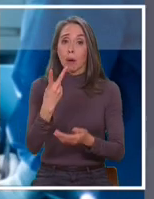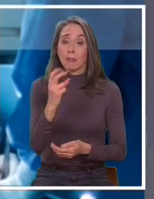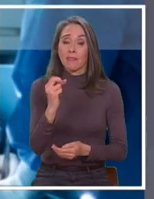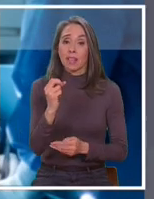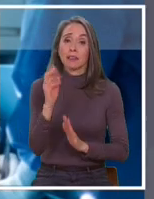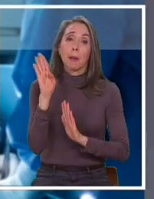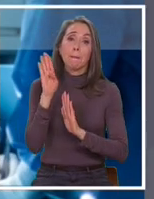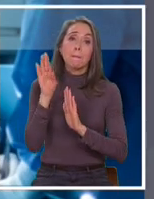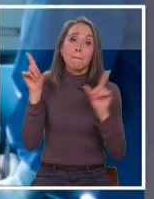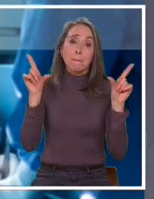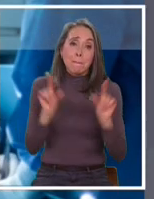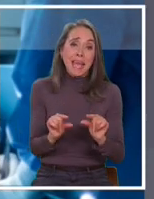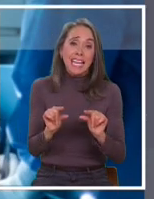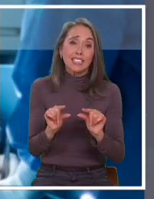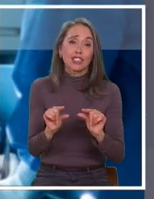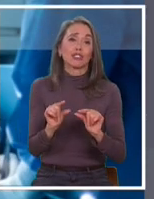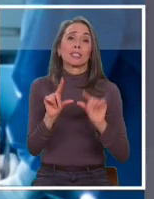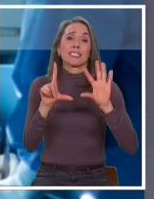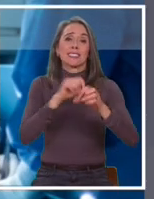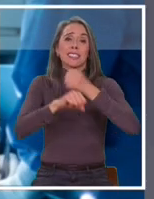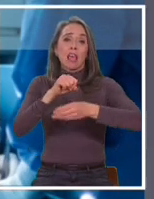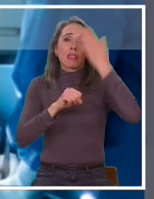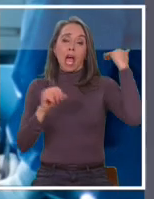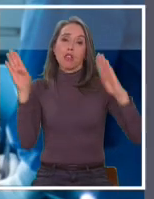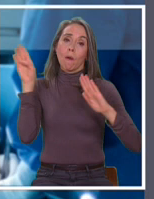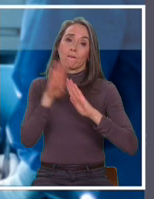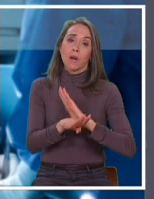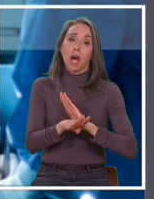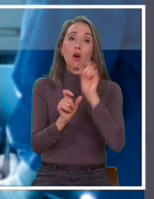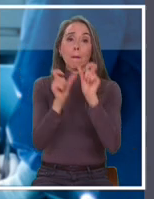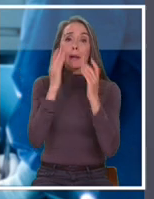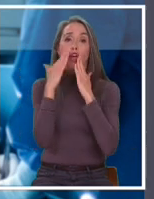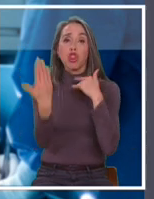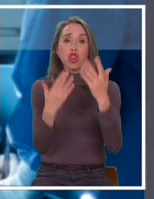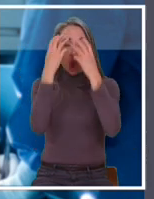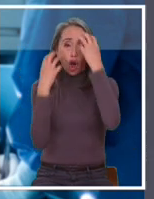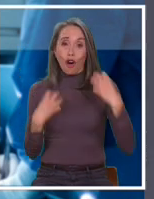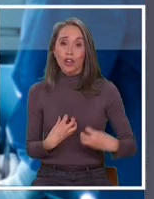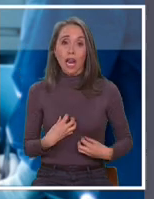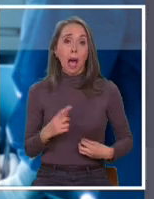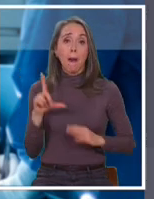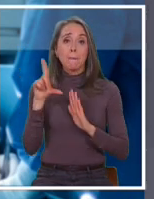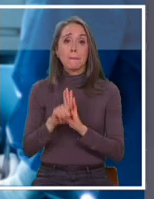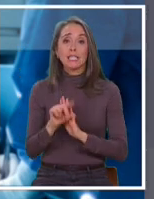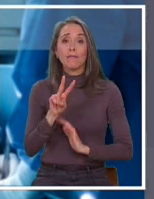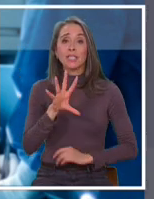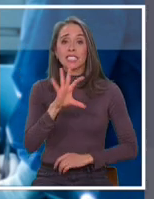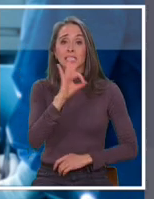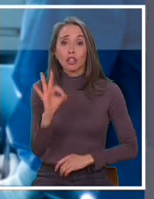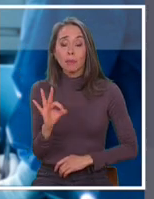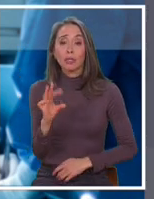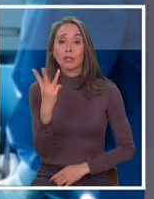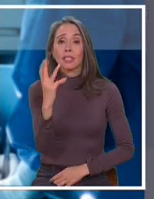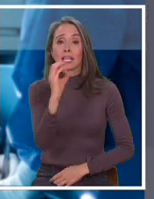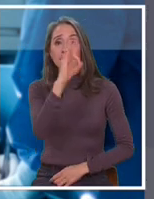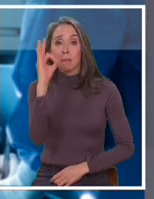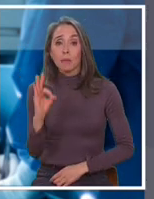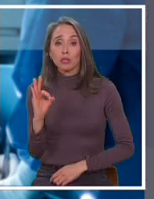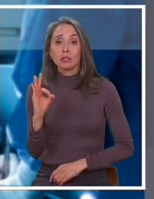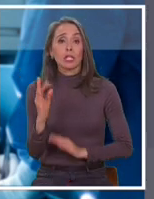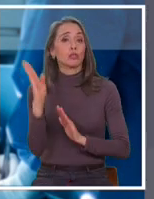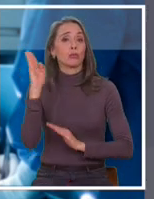el nivel más bajo de los últimos 7 años. Los donantes cayeron en un 25% y en un 30%